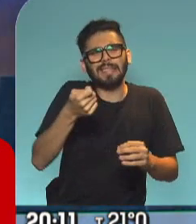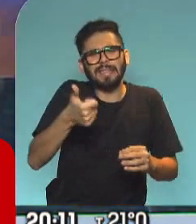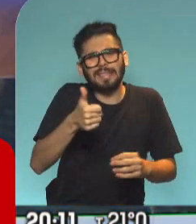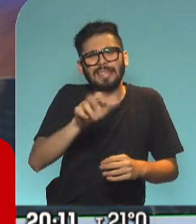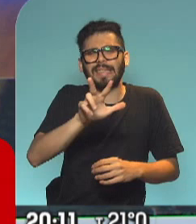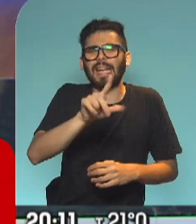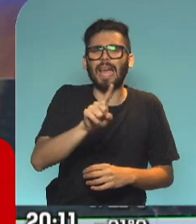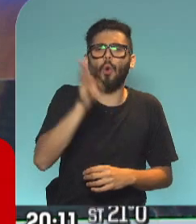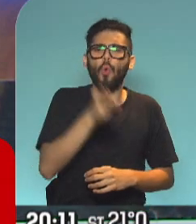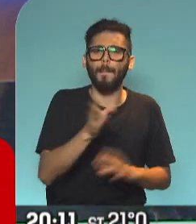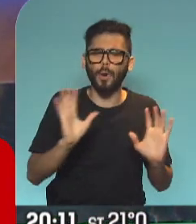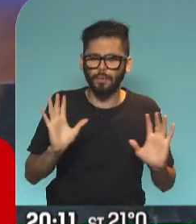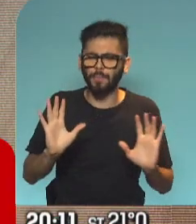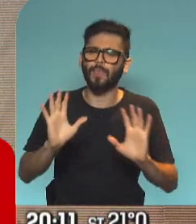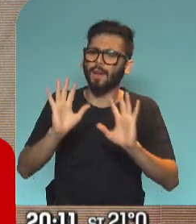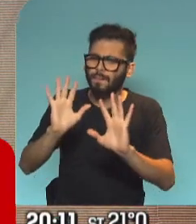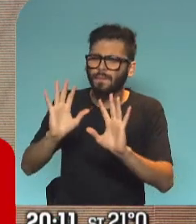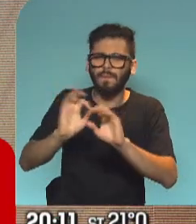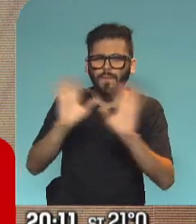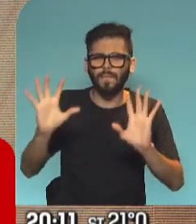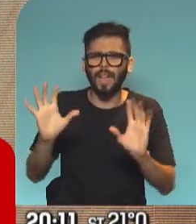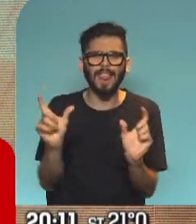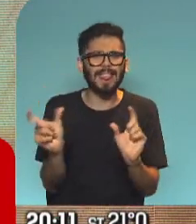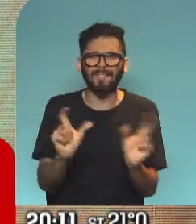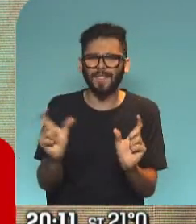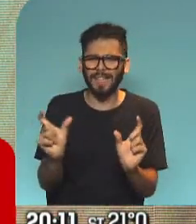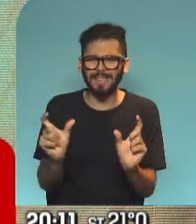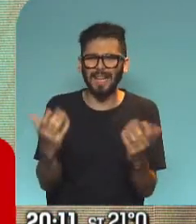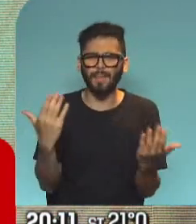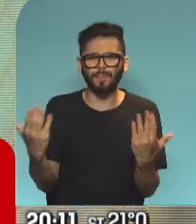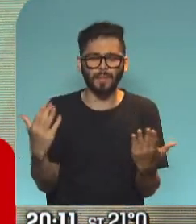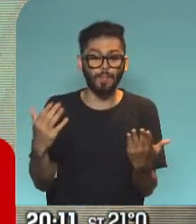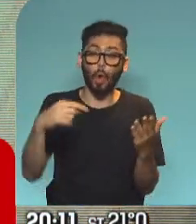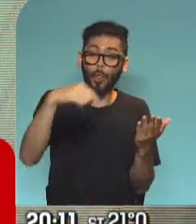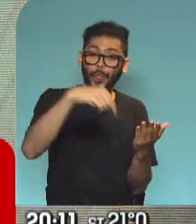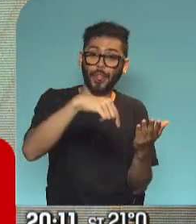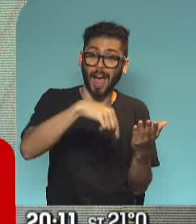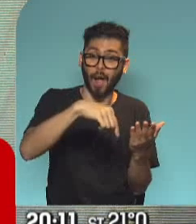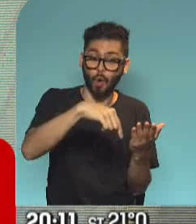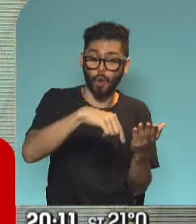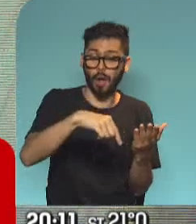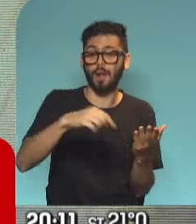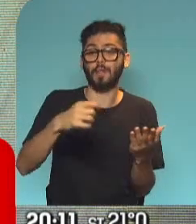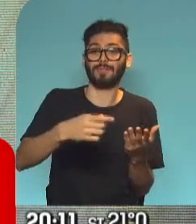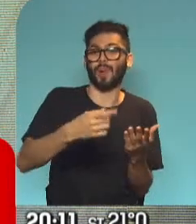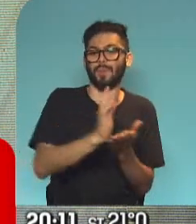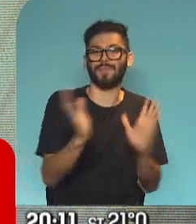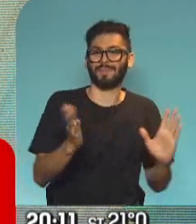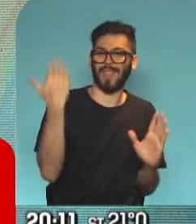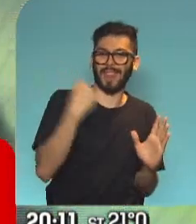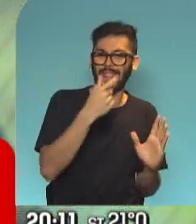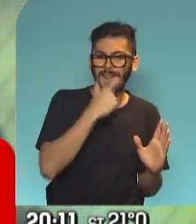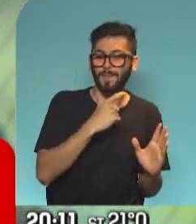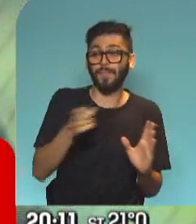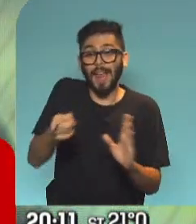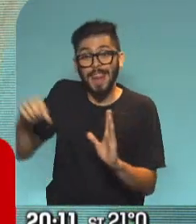31% de aumento. Es decir, que la diferencia básicamente entre una y otra, entre la que está y la que se está proponiendo, es que por lo menos se aumente